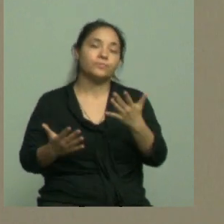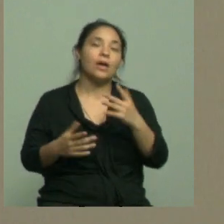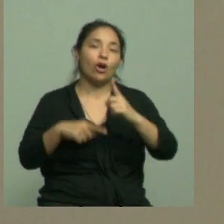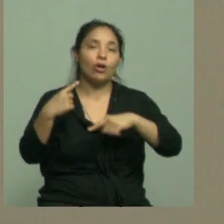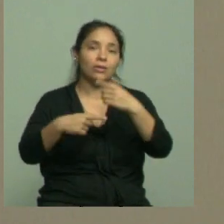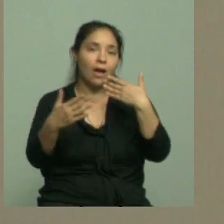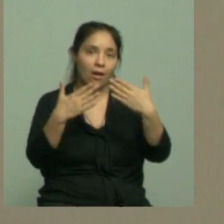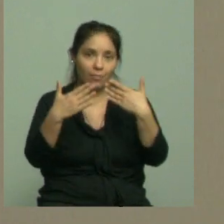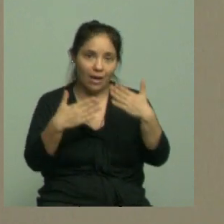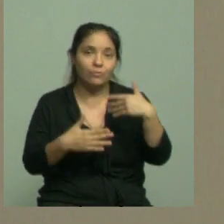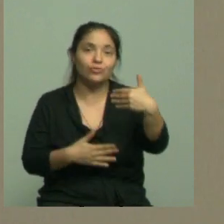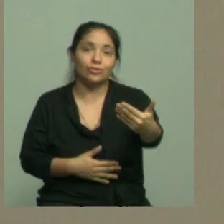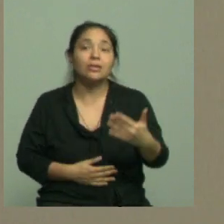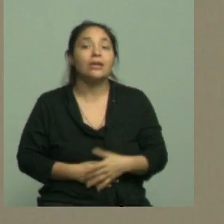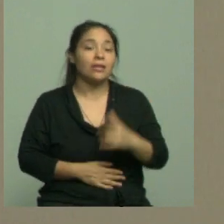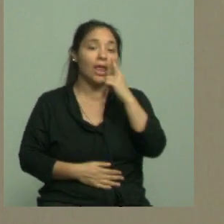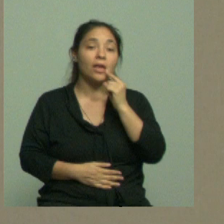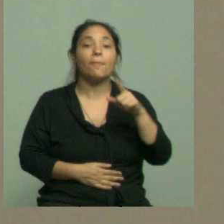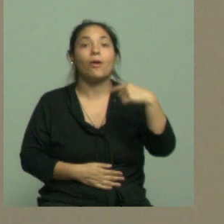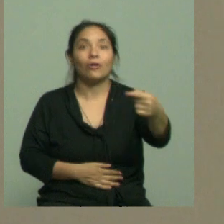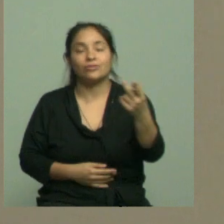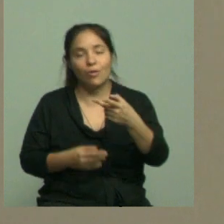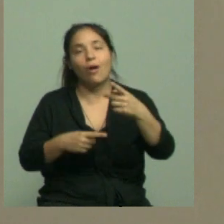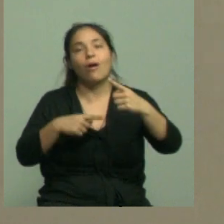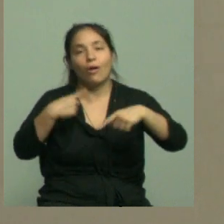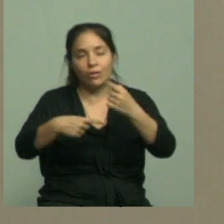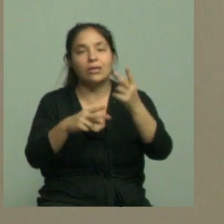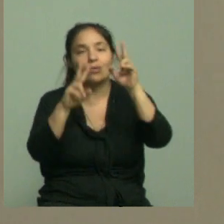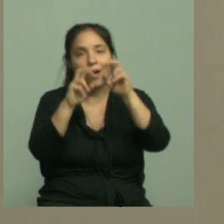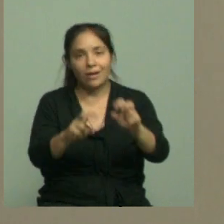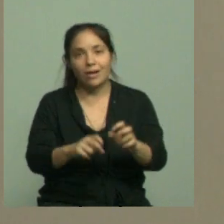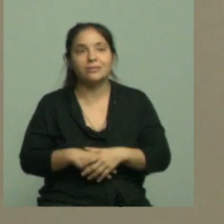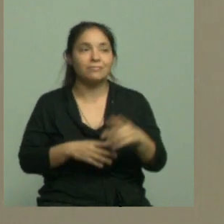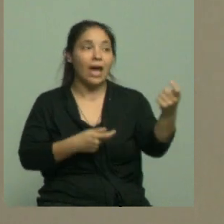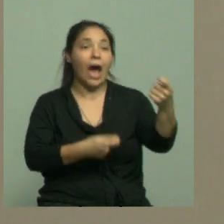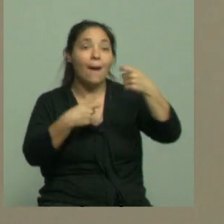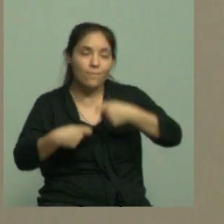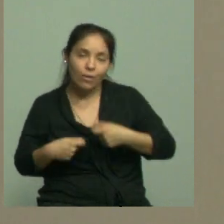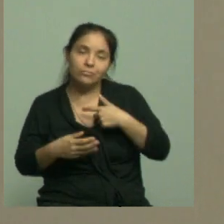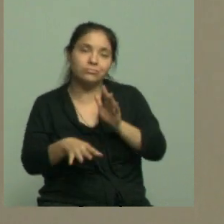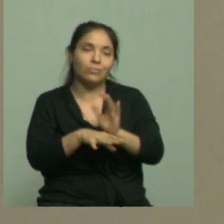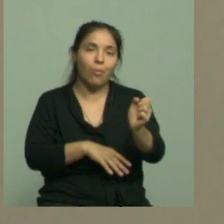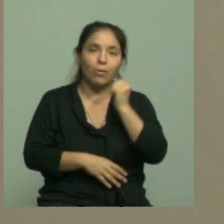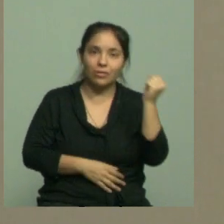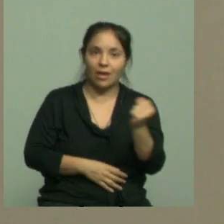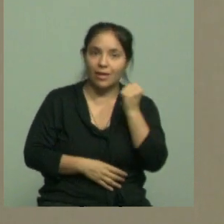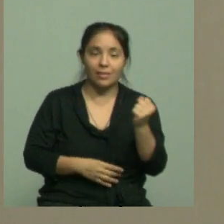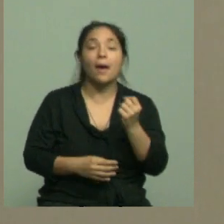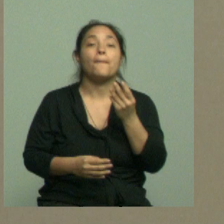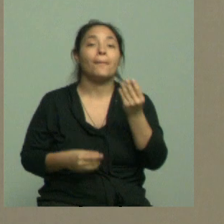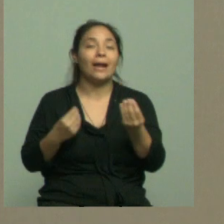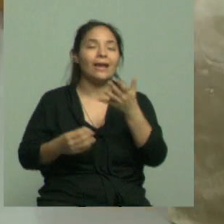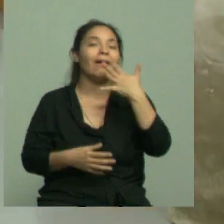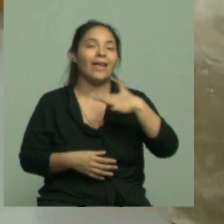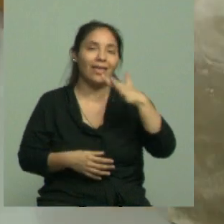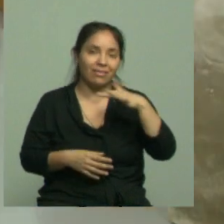hacer con vos. Seguramente en algunos días un nuevo análisis, pero siempre el aporte es muy válido teniendo en cuenta para entender e interpretar